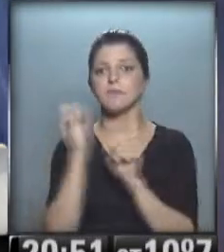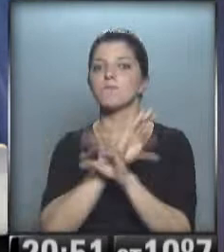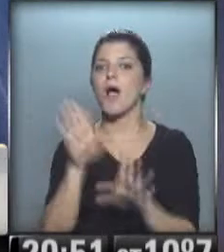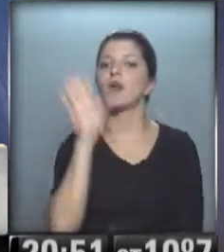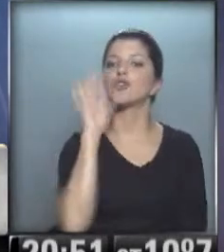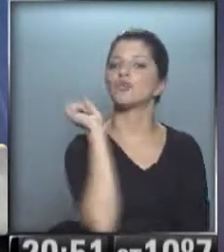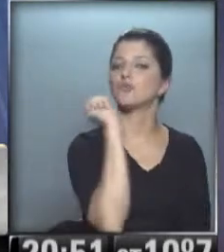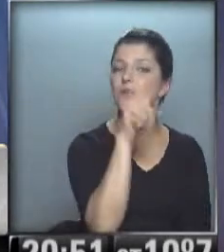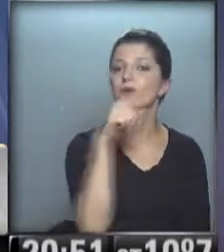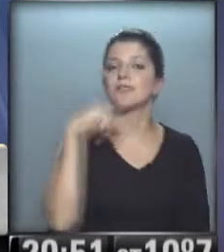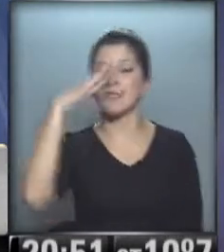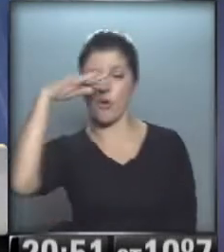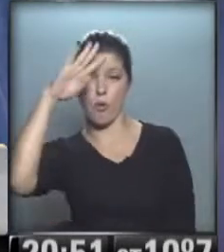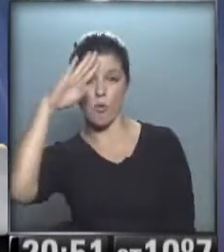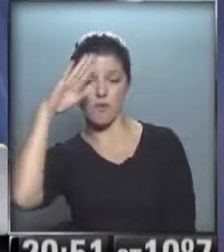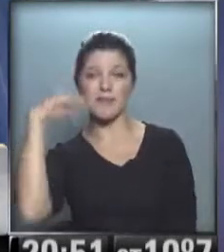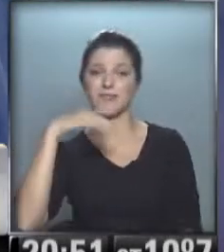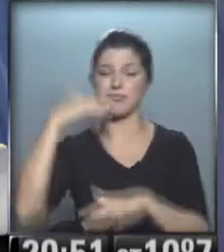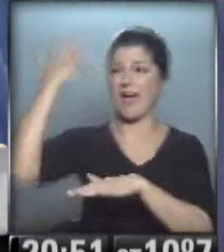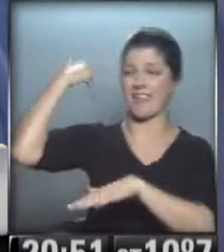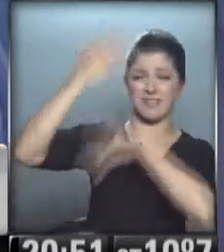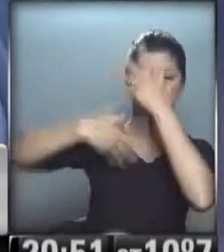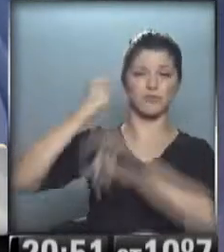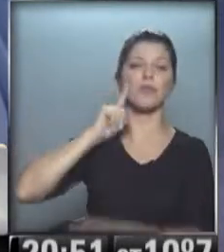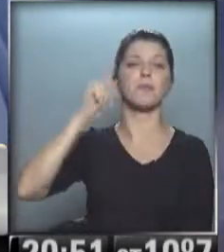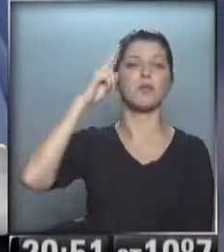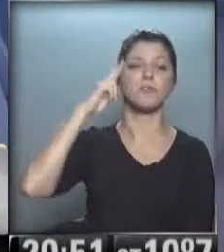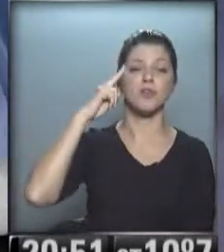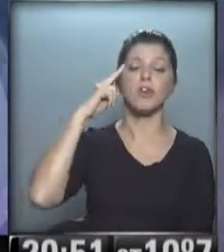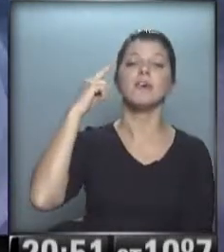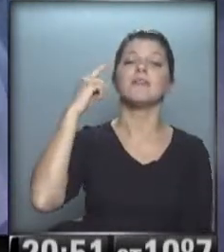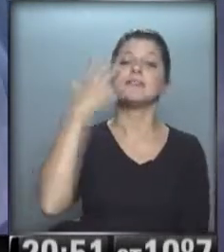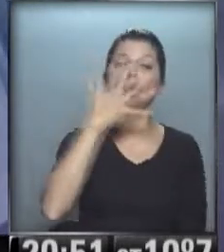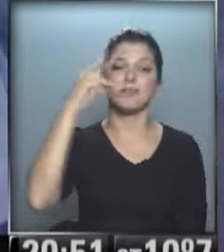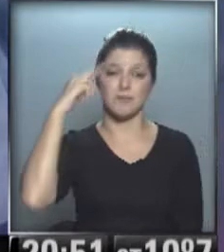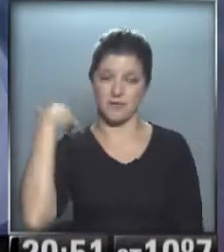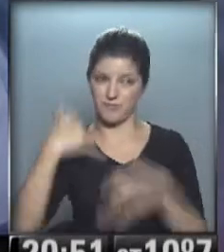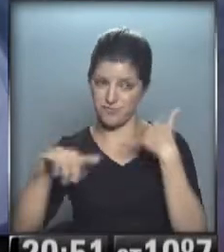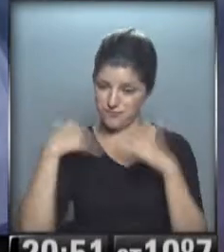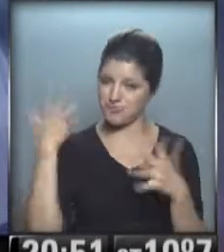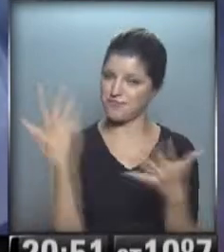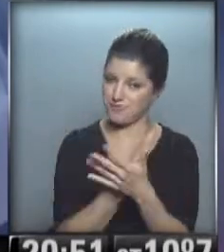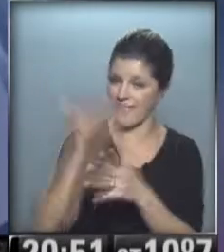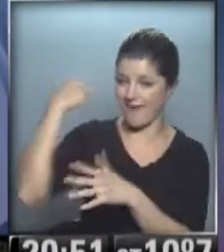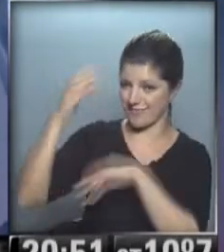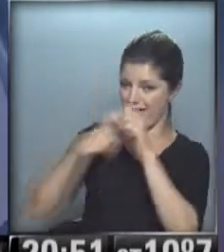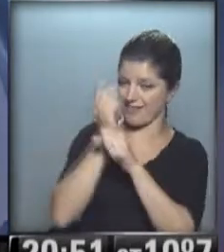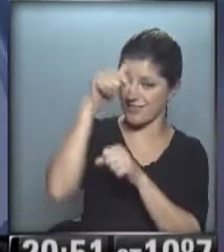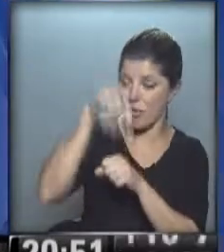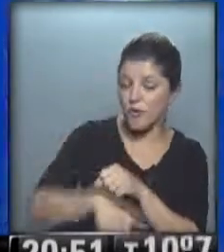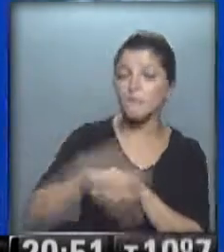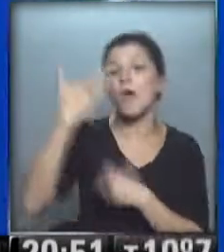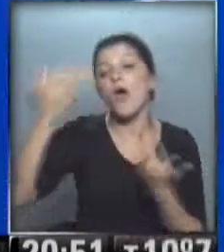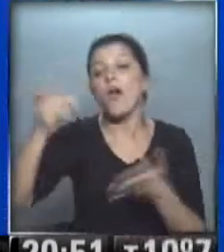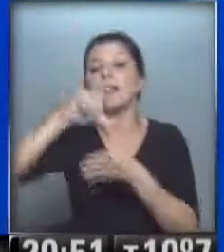Estados Unidos la isla de Cuba desde la revolución de 1959? ¿Cuánto le duele? Vamos a la etapa latinoamericana, ya que estamos